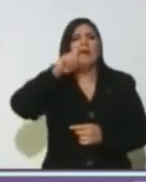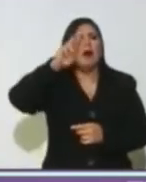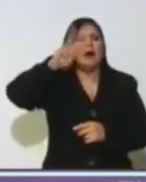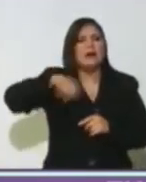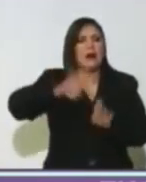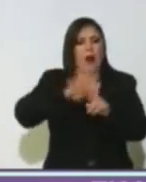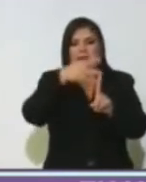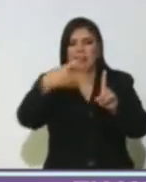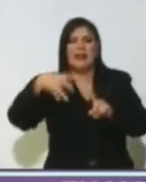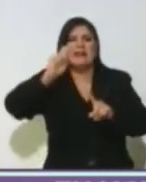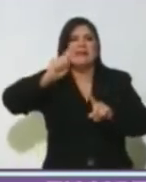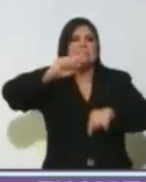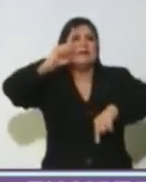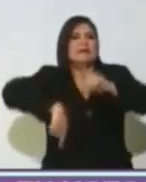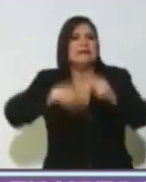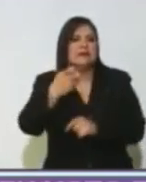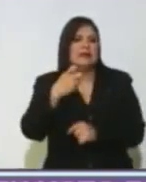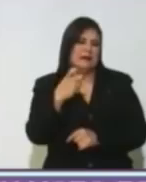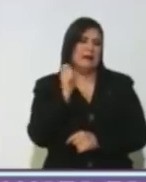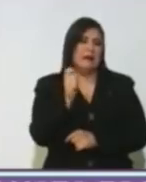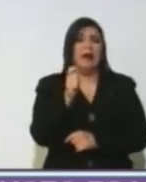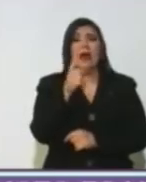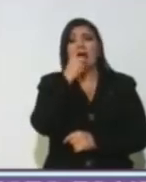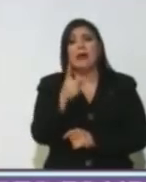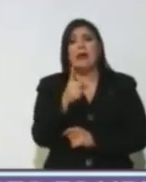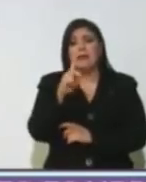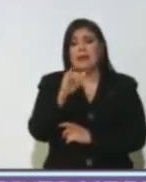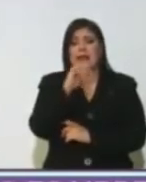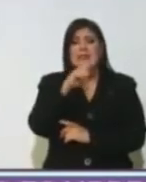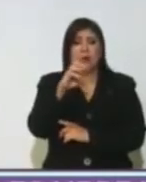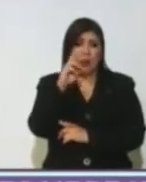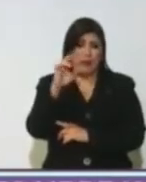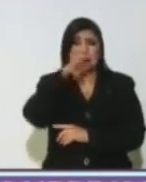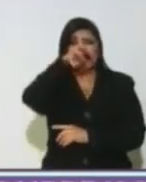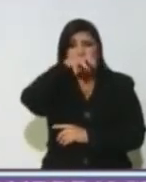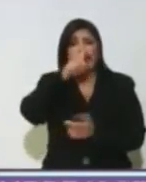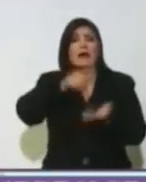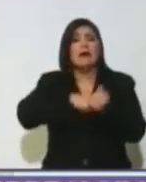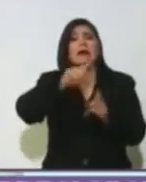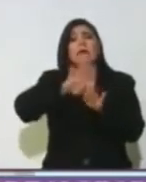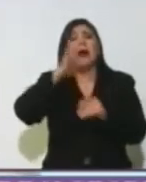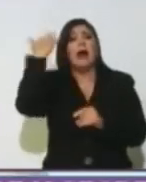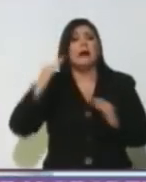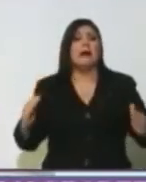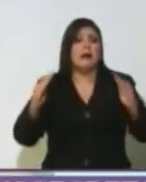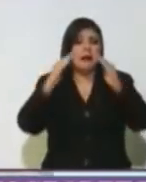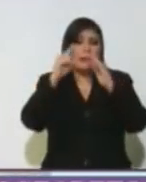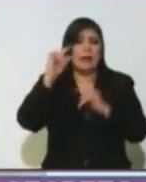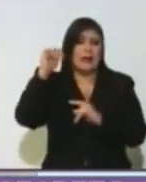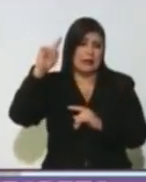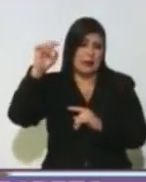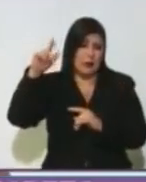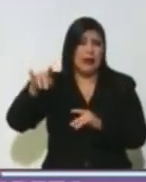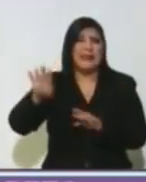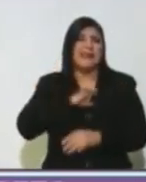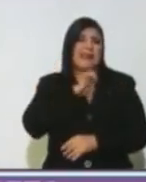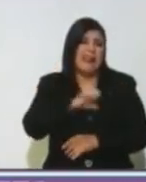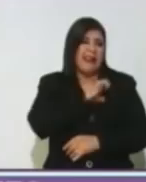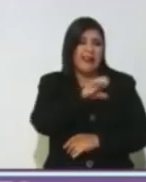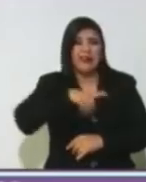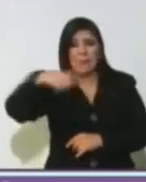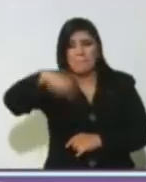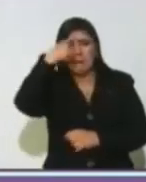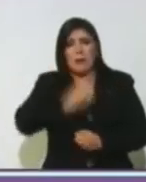arriola esté inspirado en díaz ordaz el desplante lol que él es el joven halcón del 71 que odia el derecho de